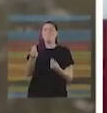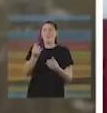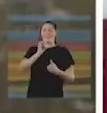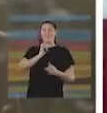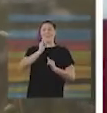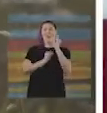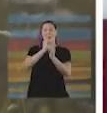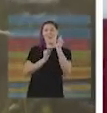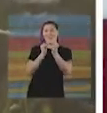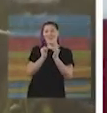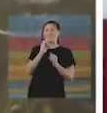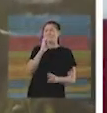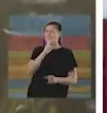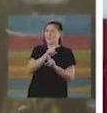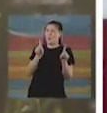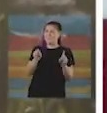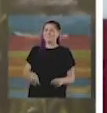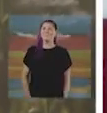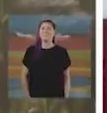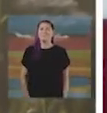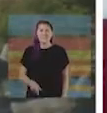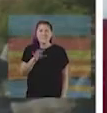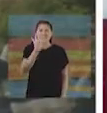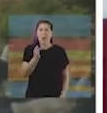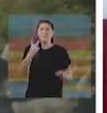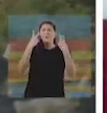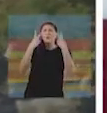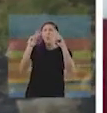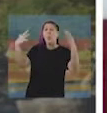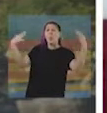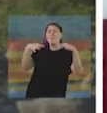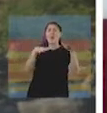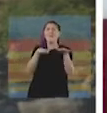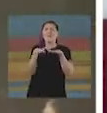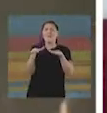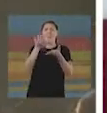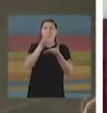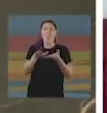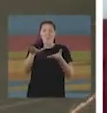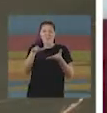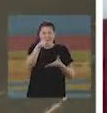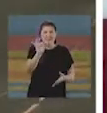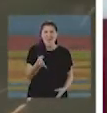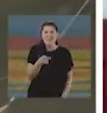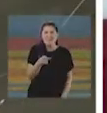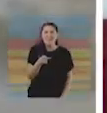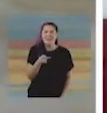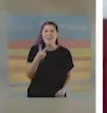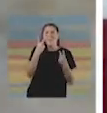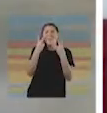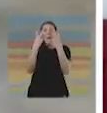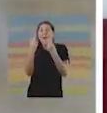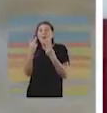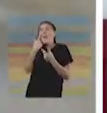Sí, los procesos etarios de las temporadas no han variado, ¿no? Es como bien lo planteás. Lo que sí se notó en el esquema